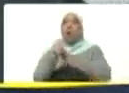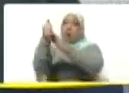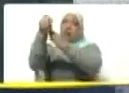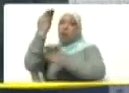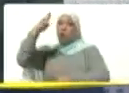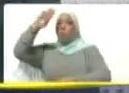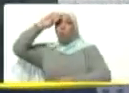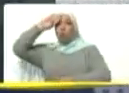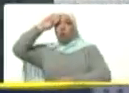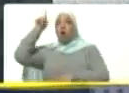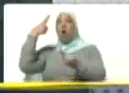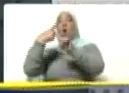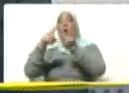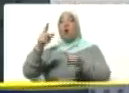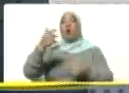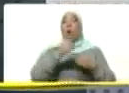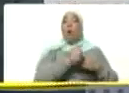Joseph Chateaubriand,